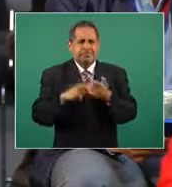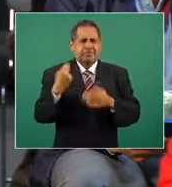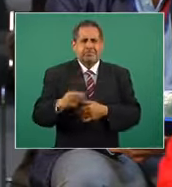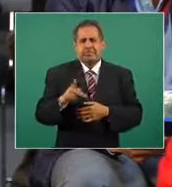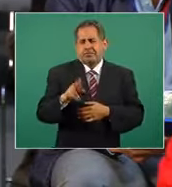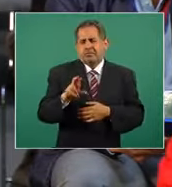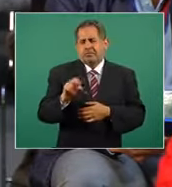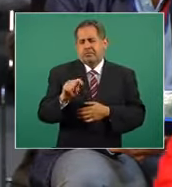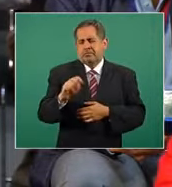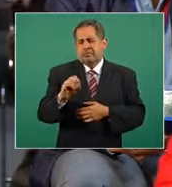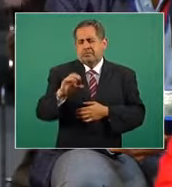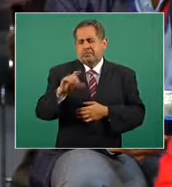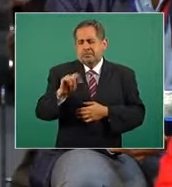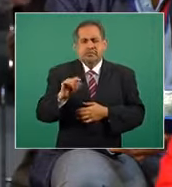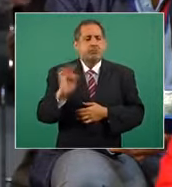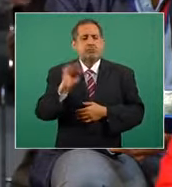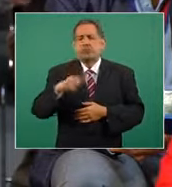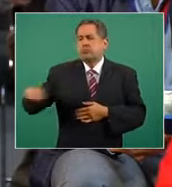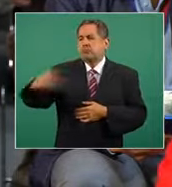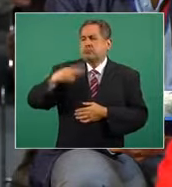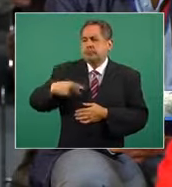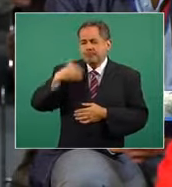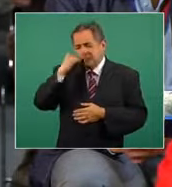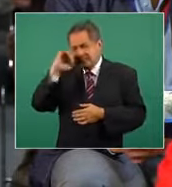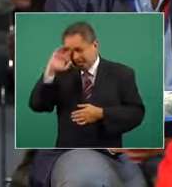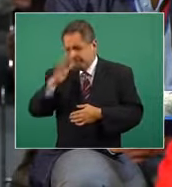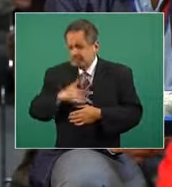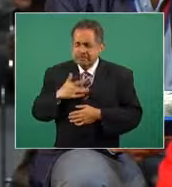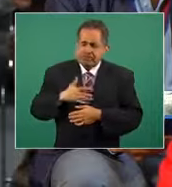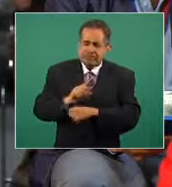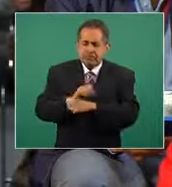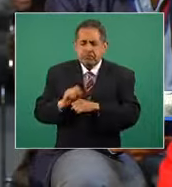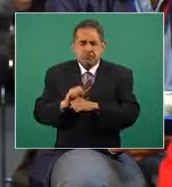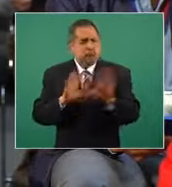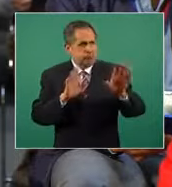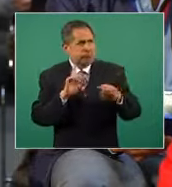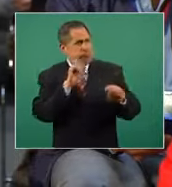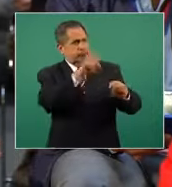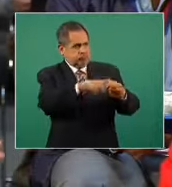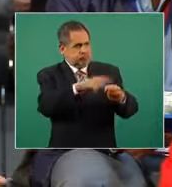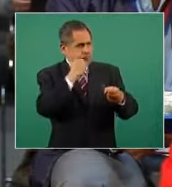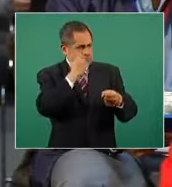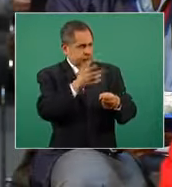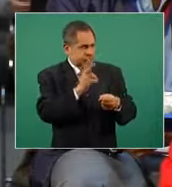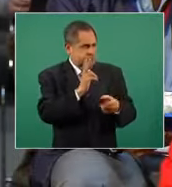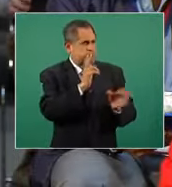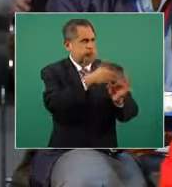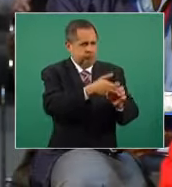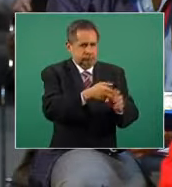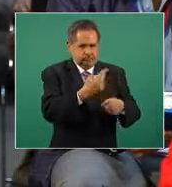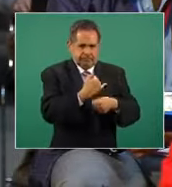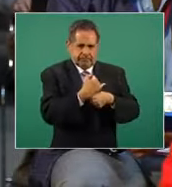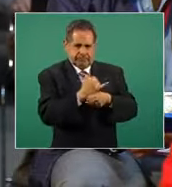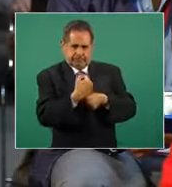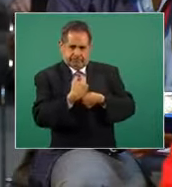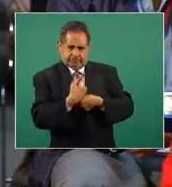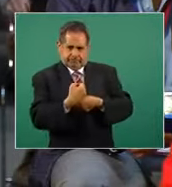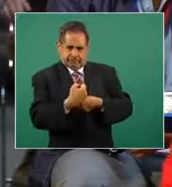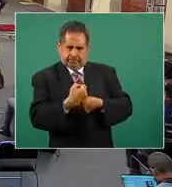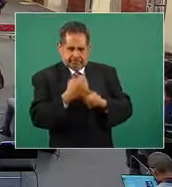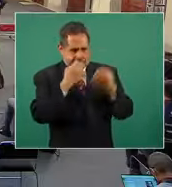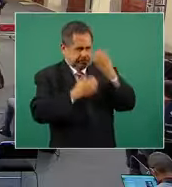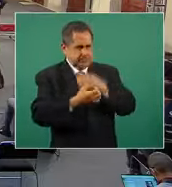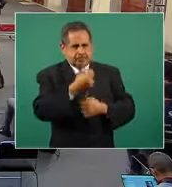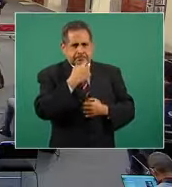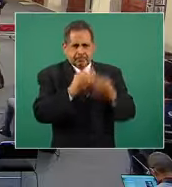otros pacientes que tengan sintomatología leve o moderada puedan tener, digamos, este tratamiento.